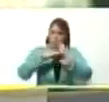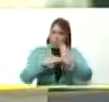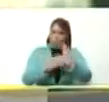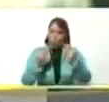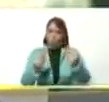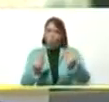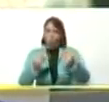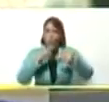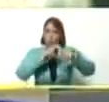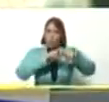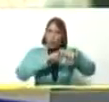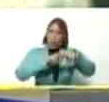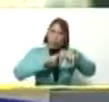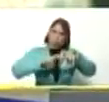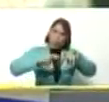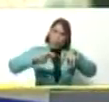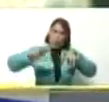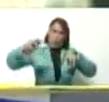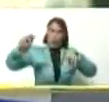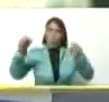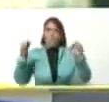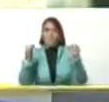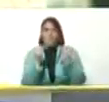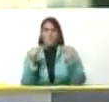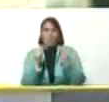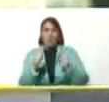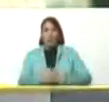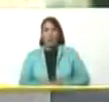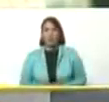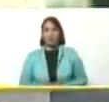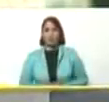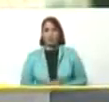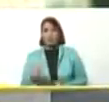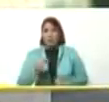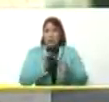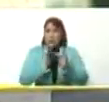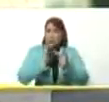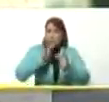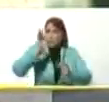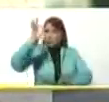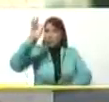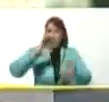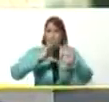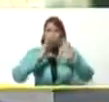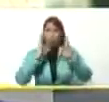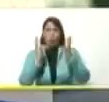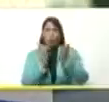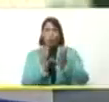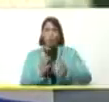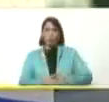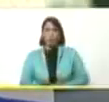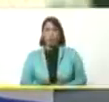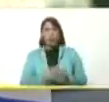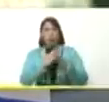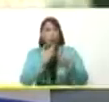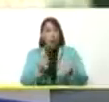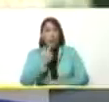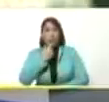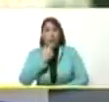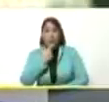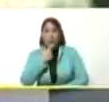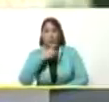el teleférico de Mérida, el sistema teleférico Mucumbarí, el más alto y largo del mundo, todas las